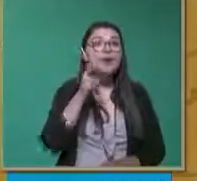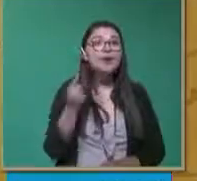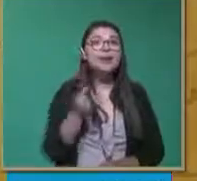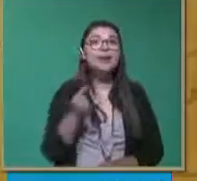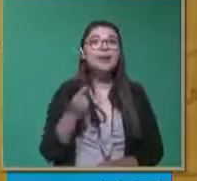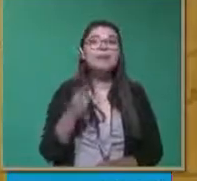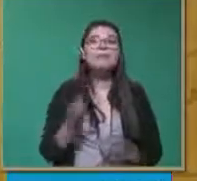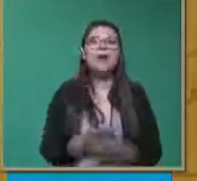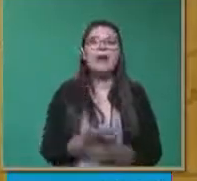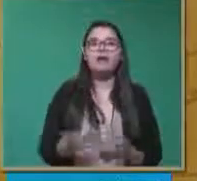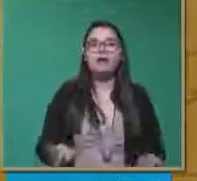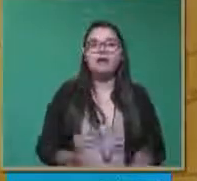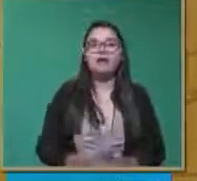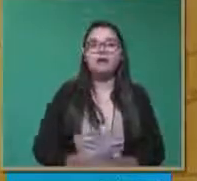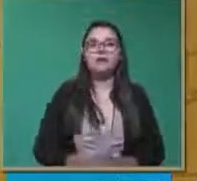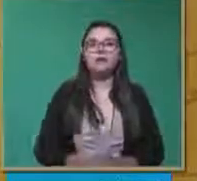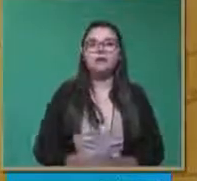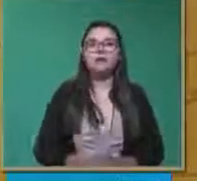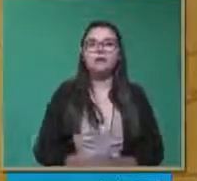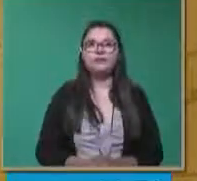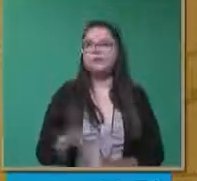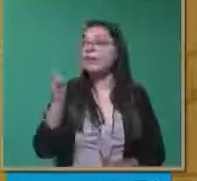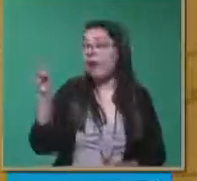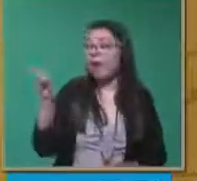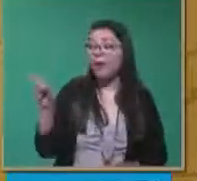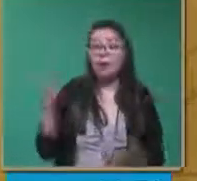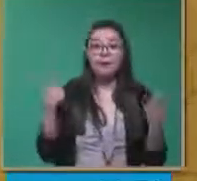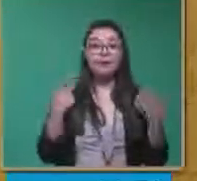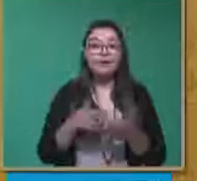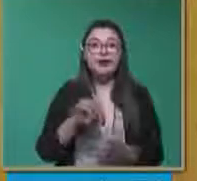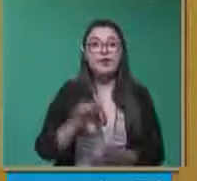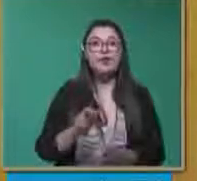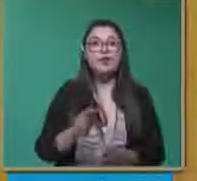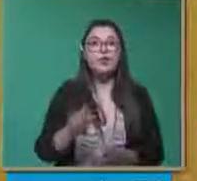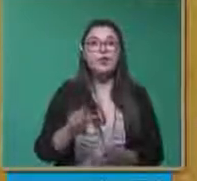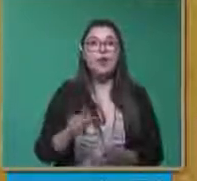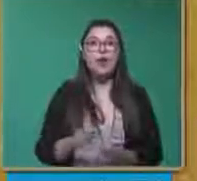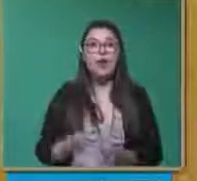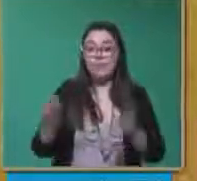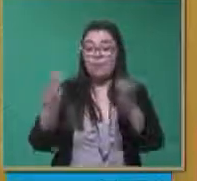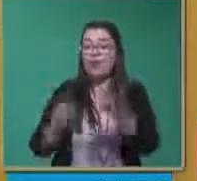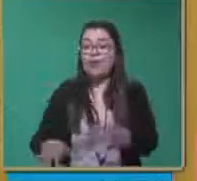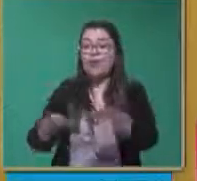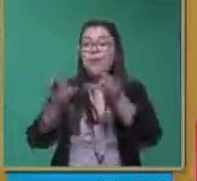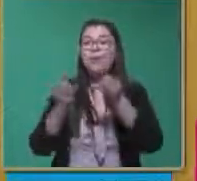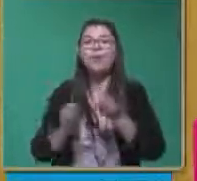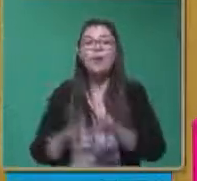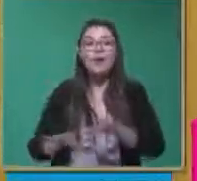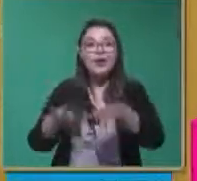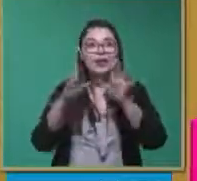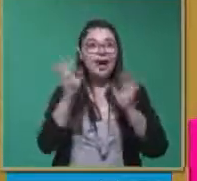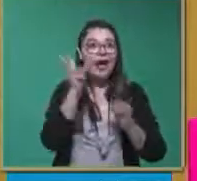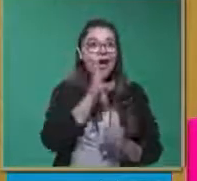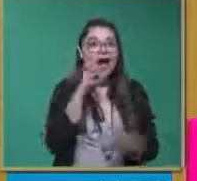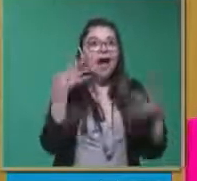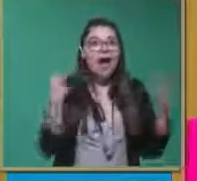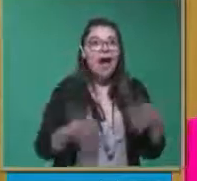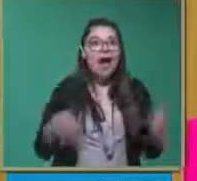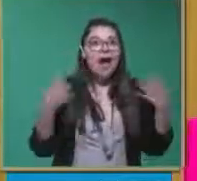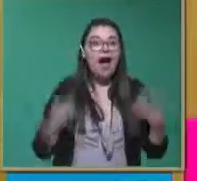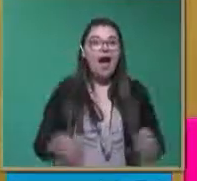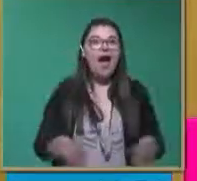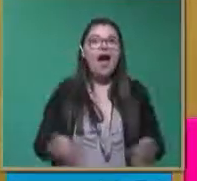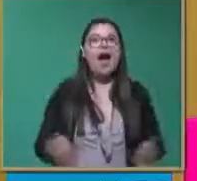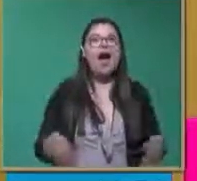Pero tú, a ver, toca a ti. Hay que decir las palabras mágicas del mago Israel. ¿Cuáles son, maestra? Bulería, bulería. Y vamos a ver qué hay que...